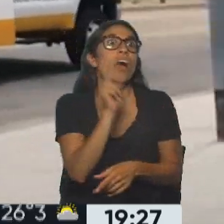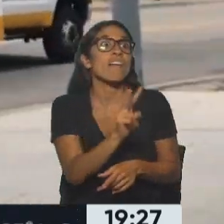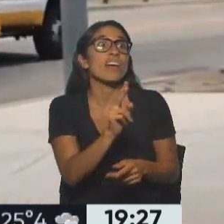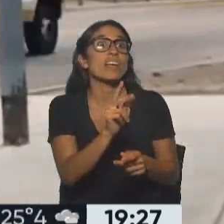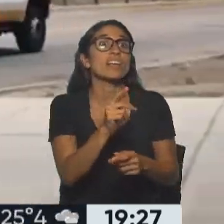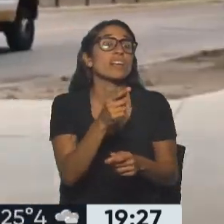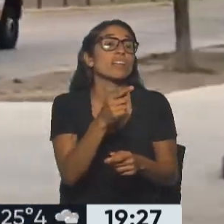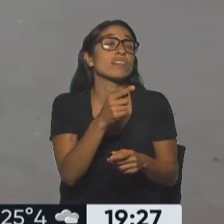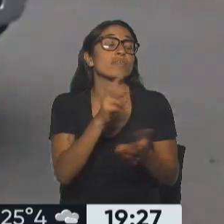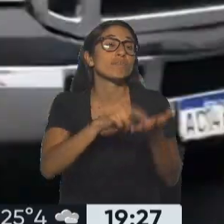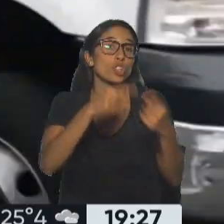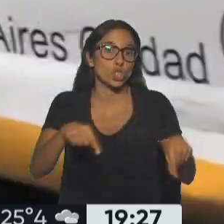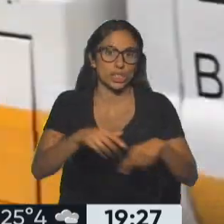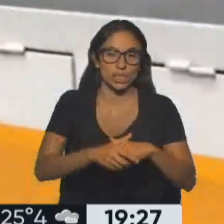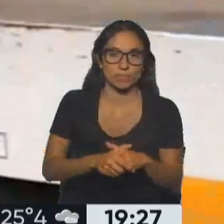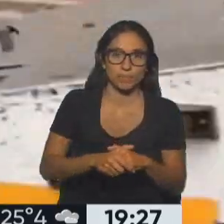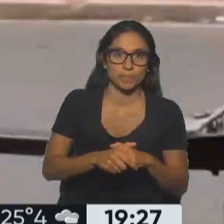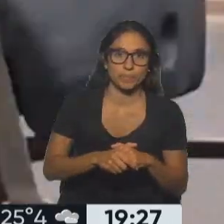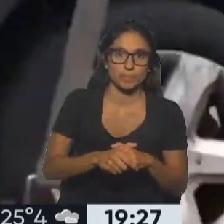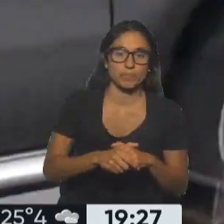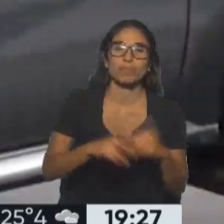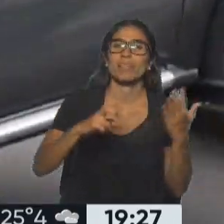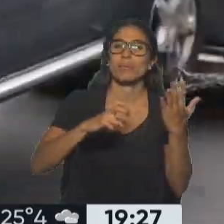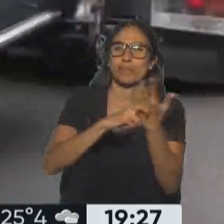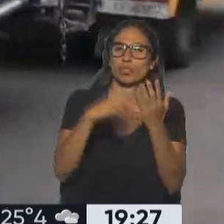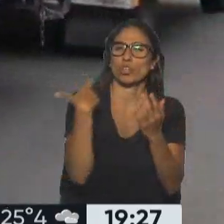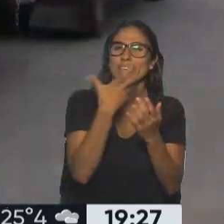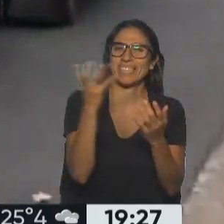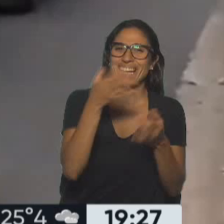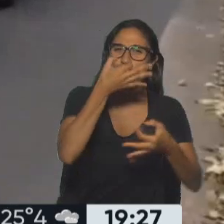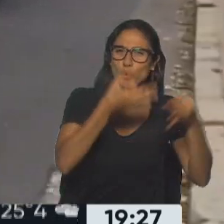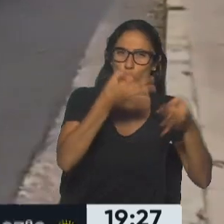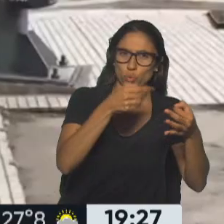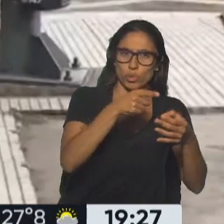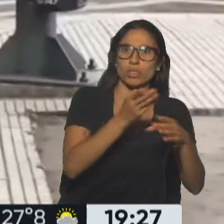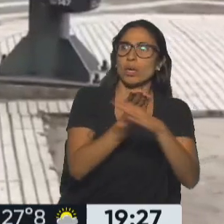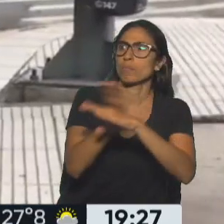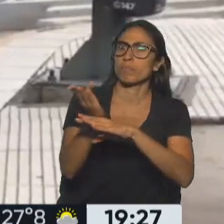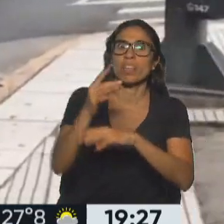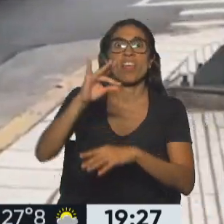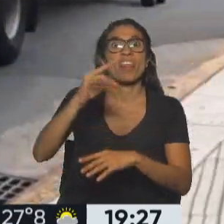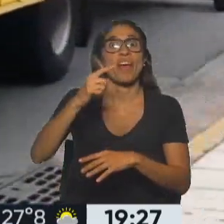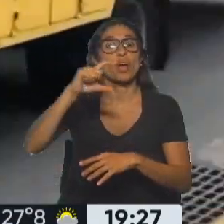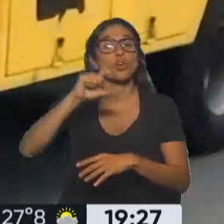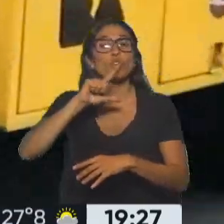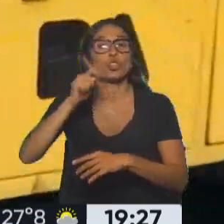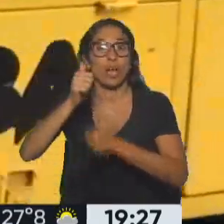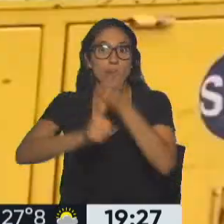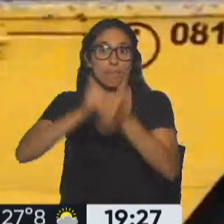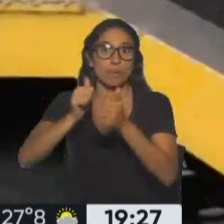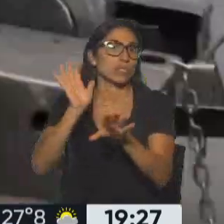la inspección General de Justicia pedirá la baja de la empresa Dakota la que